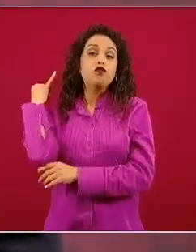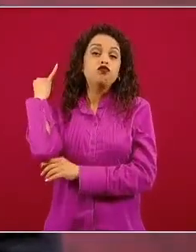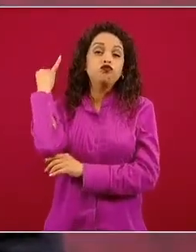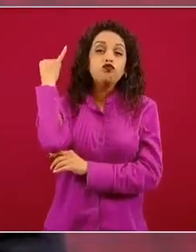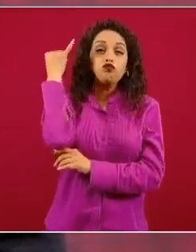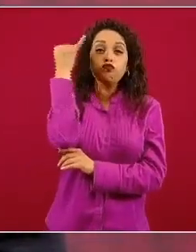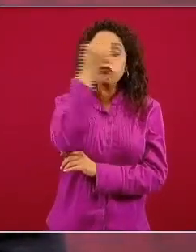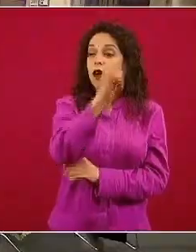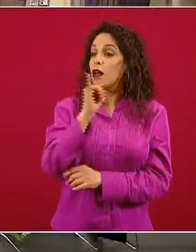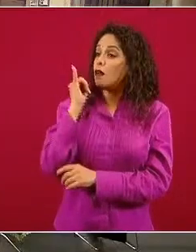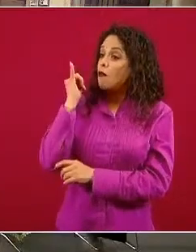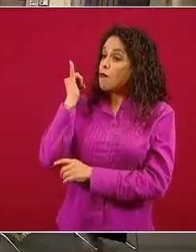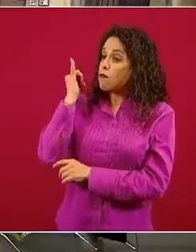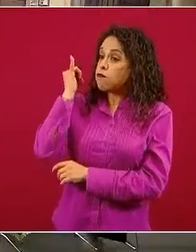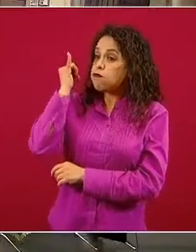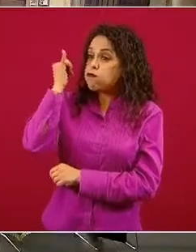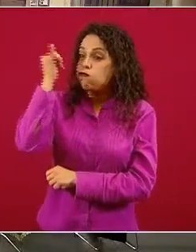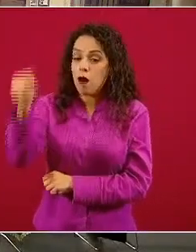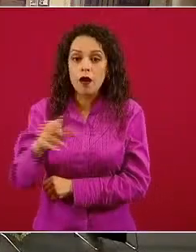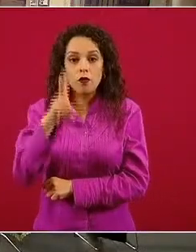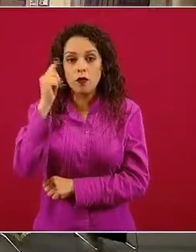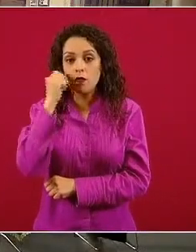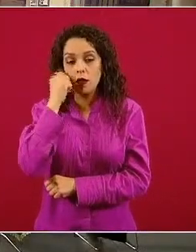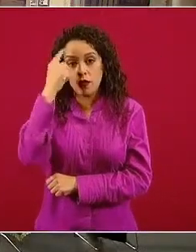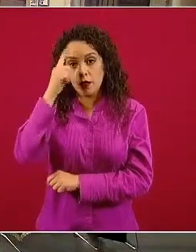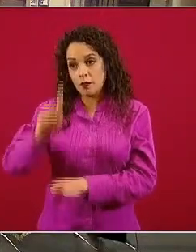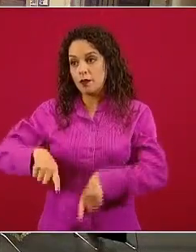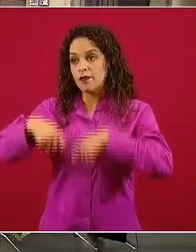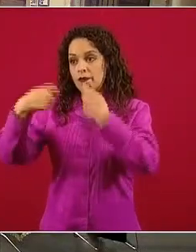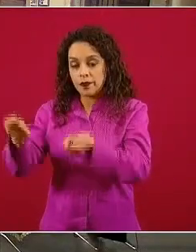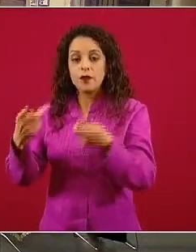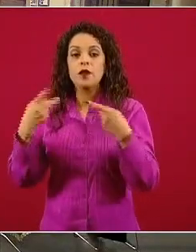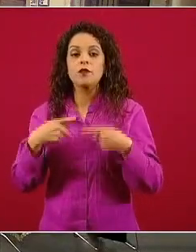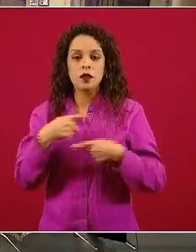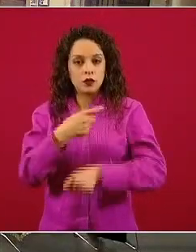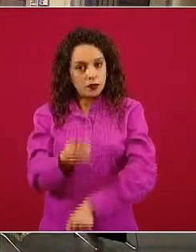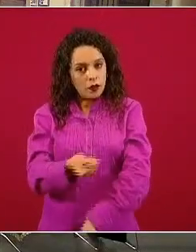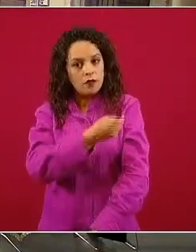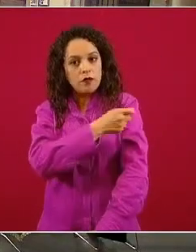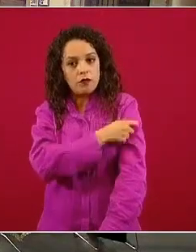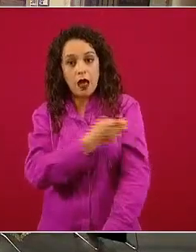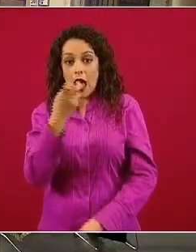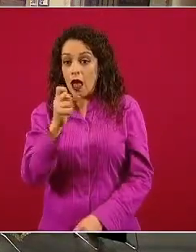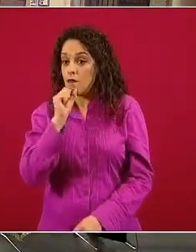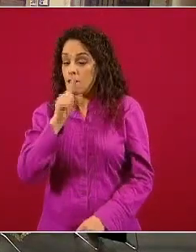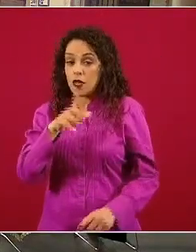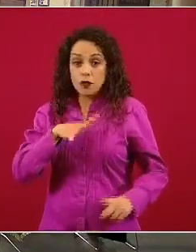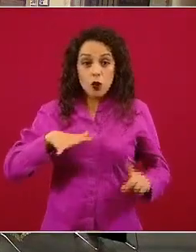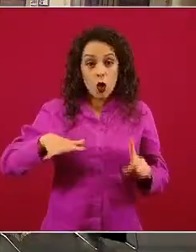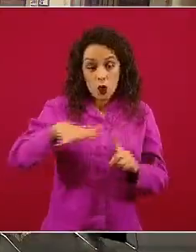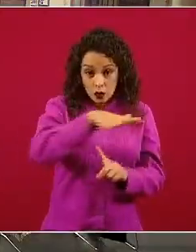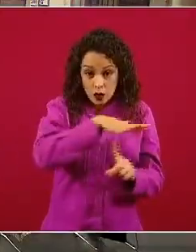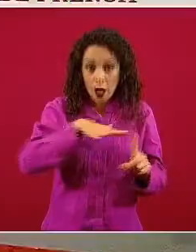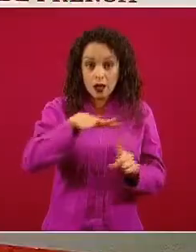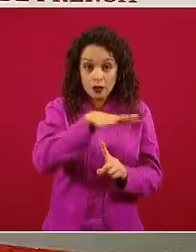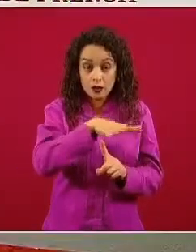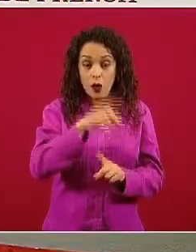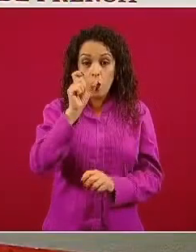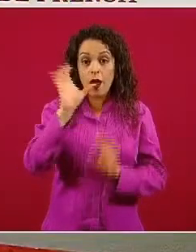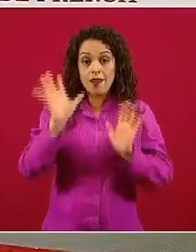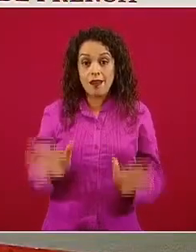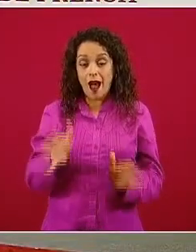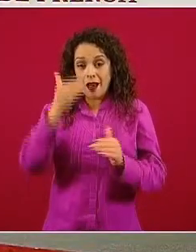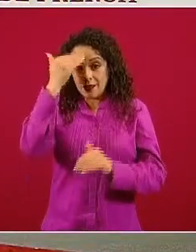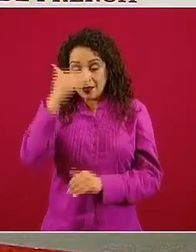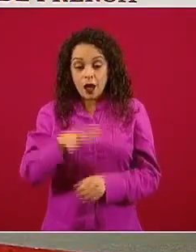ese punto más recóndito para poder llevar la vacunación. Bajo ese mismo contexto, cuando se defina los grupos que deben